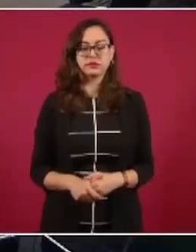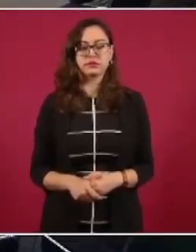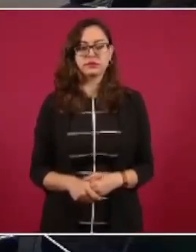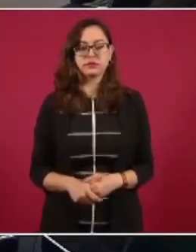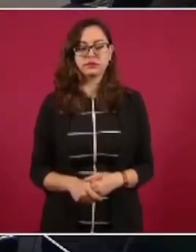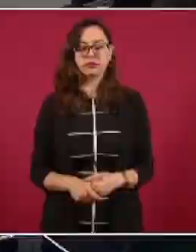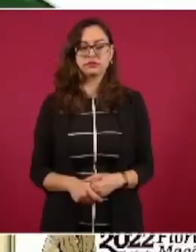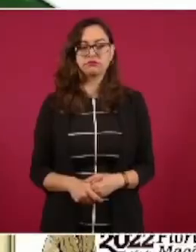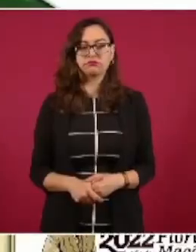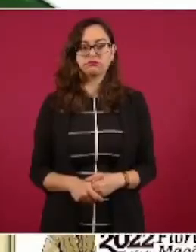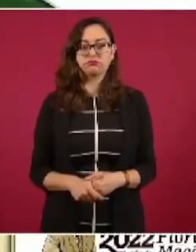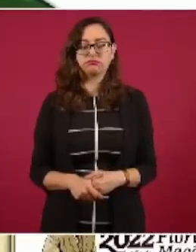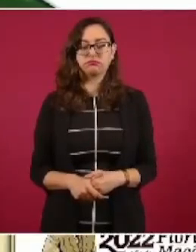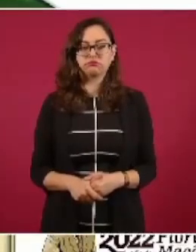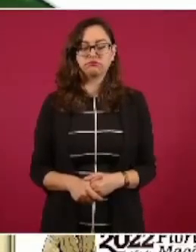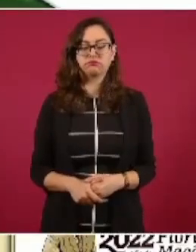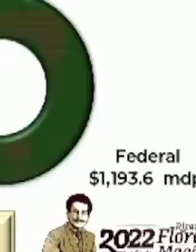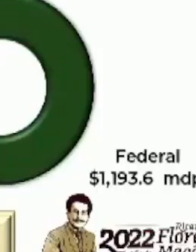No,